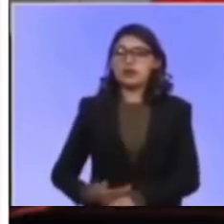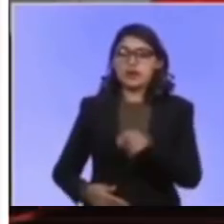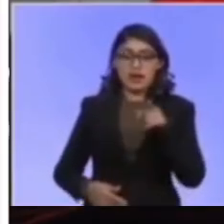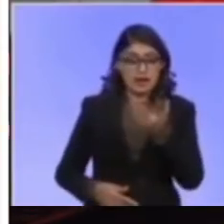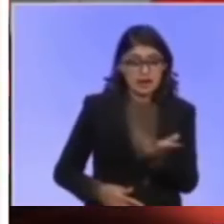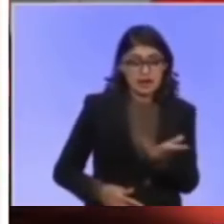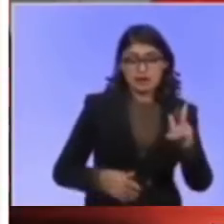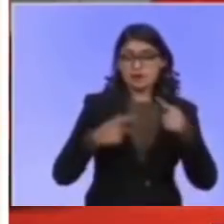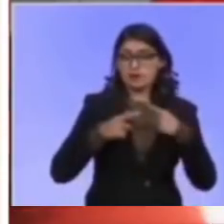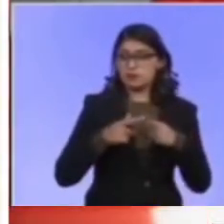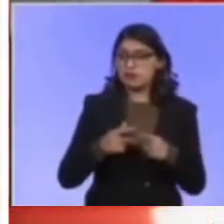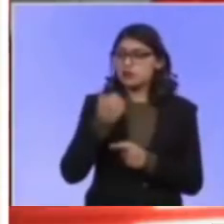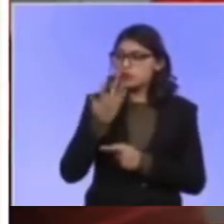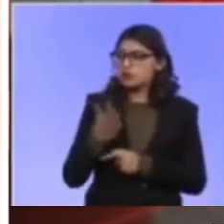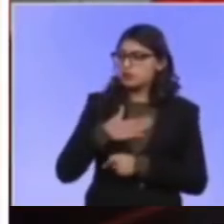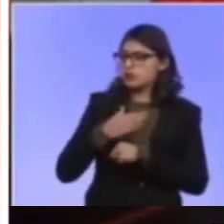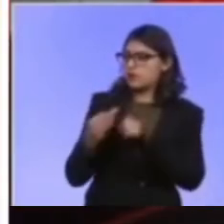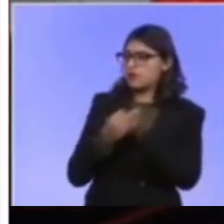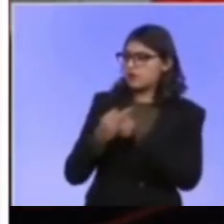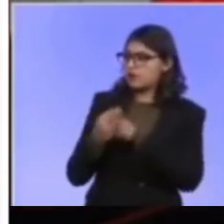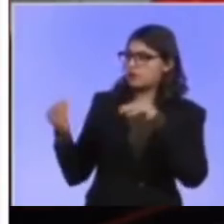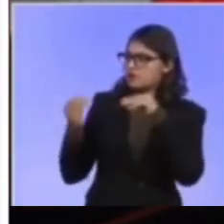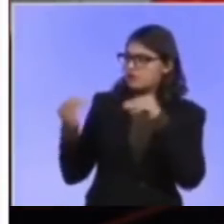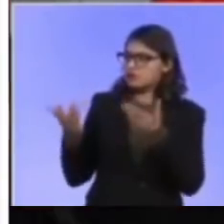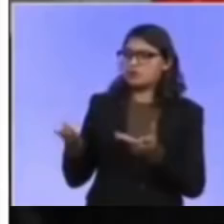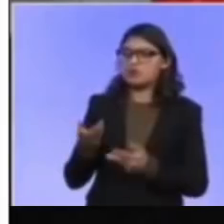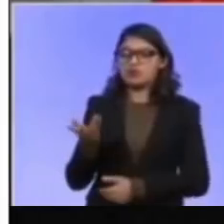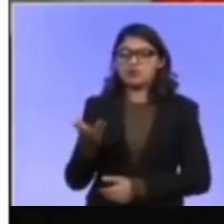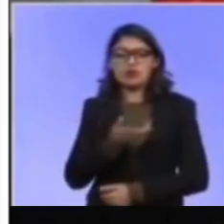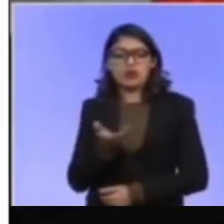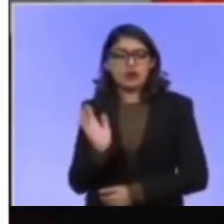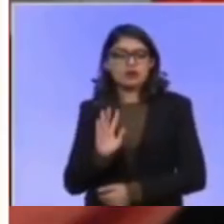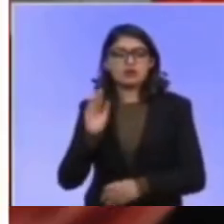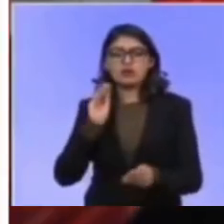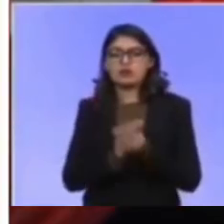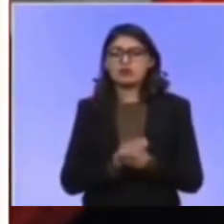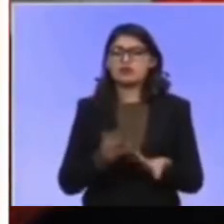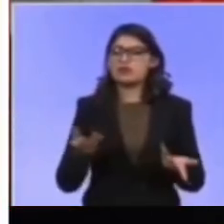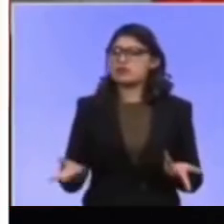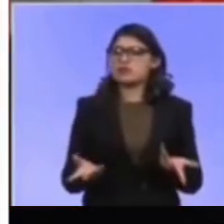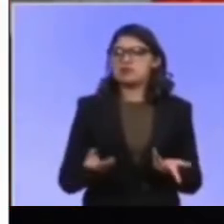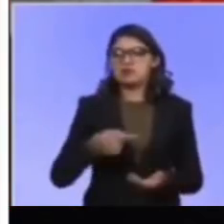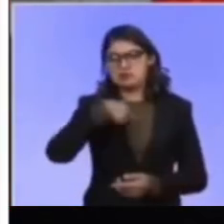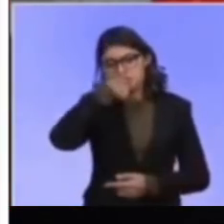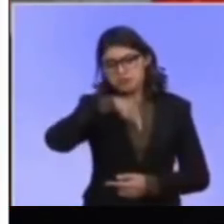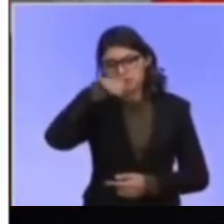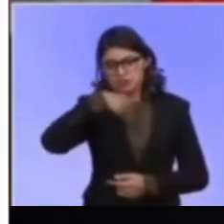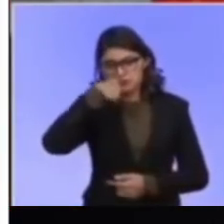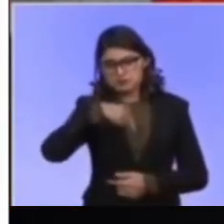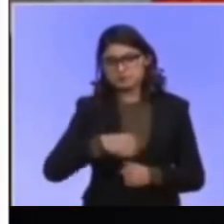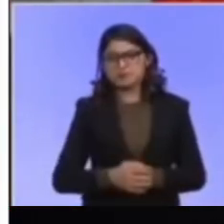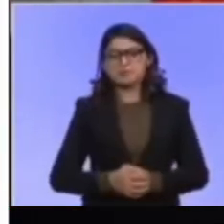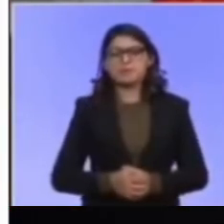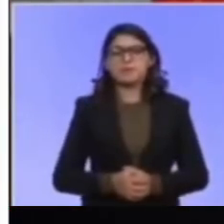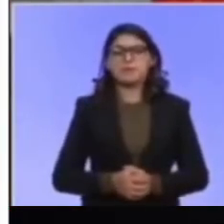defenderse si lo que a llegaron bien partido en que militan no es tomado en cuenta para resolver estos casos